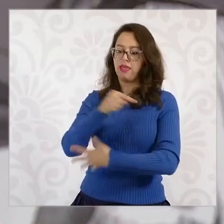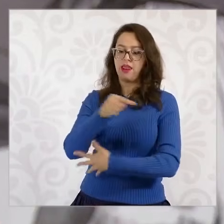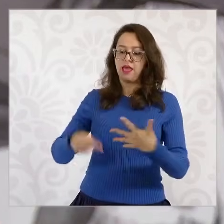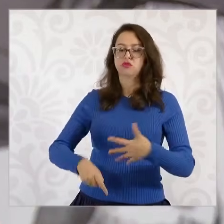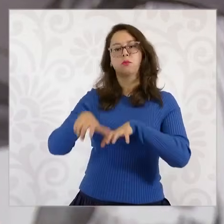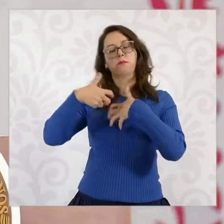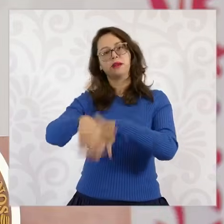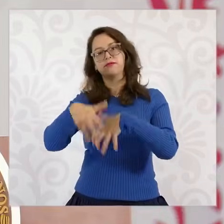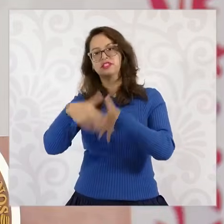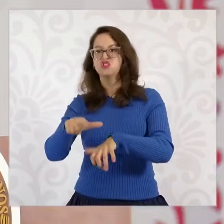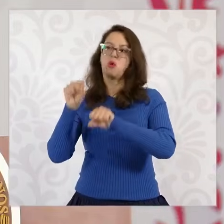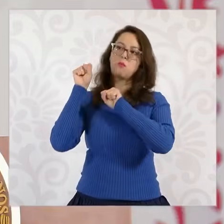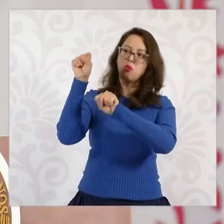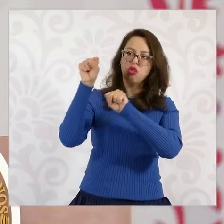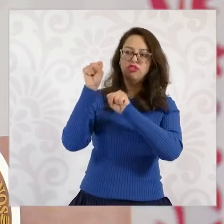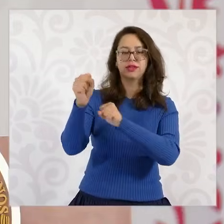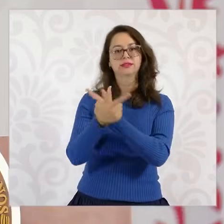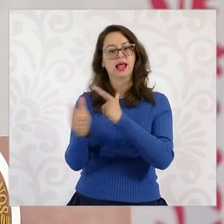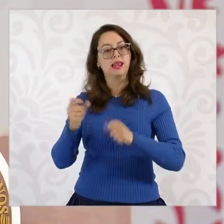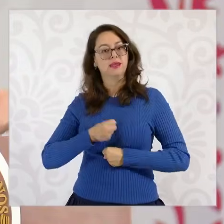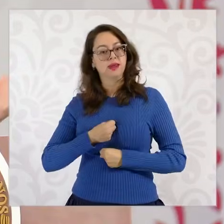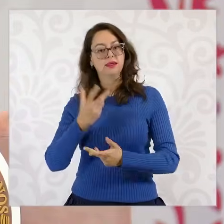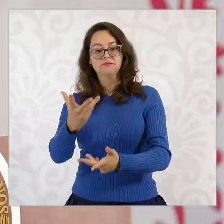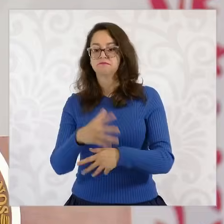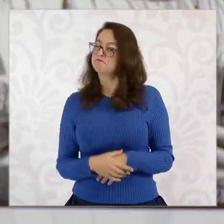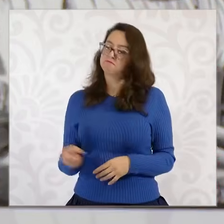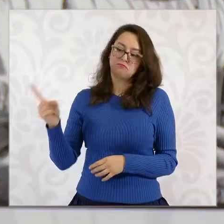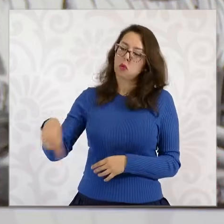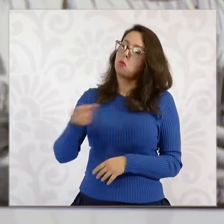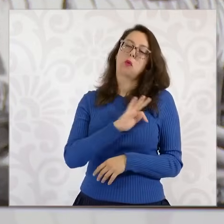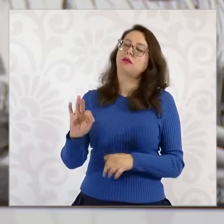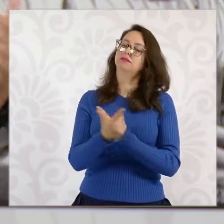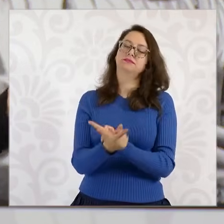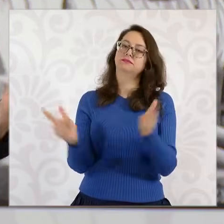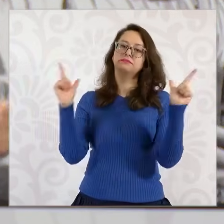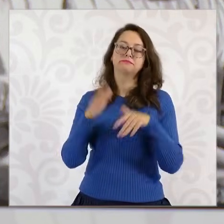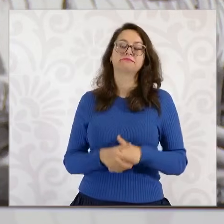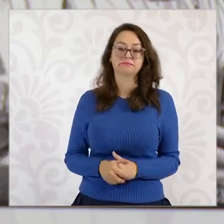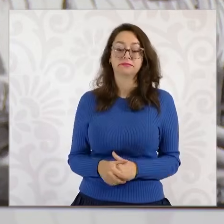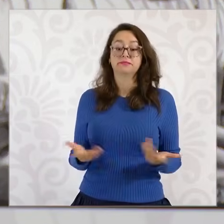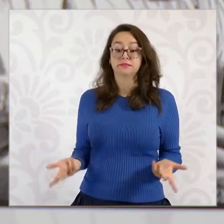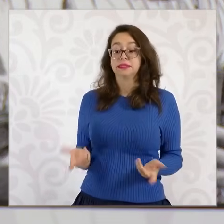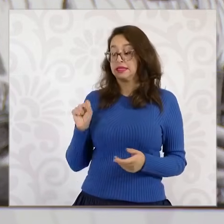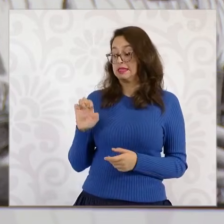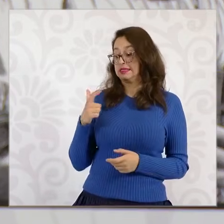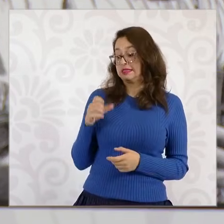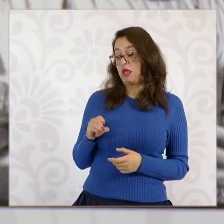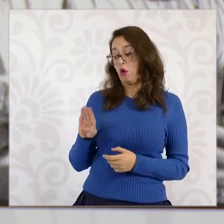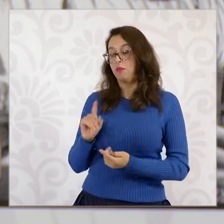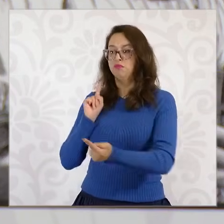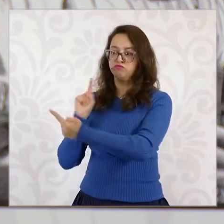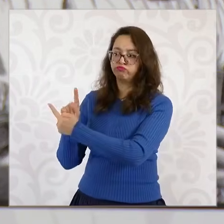garantizar. Y lo que hacemos pues es con la Secretaría de Gobernación atender a todos y a todas, y las secretarías que tengan que ver